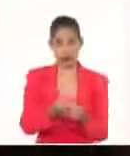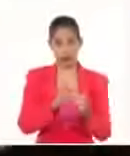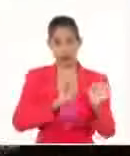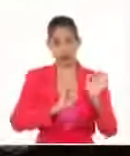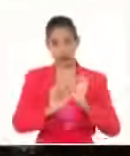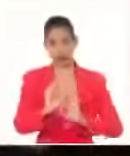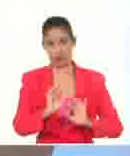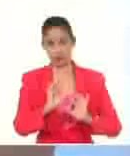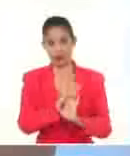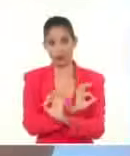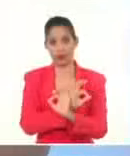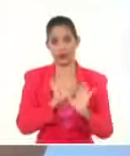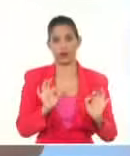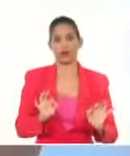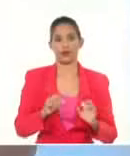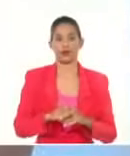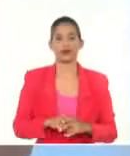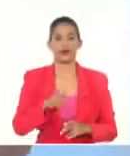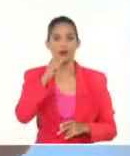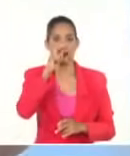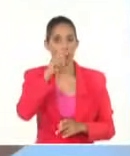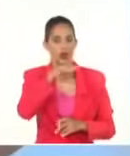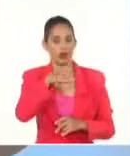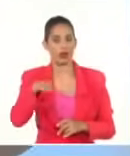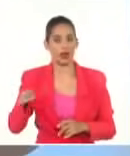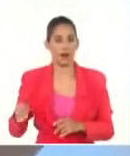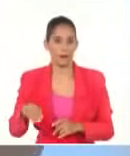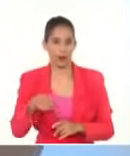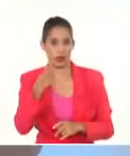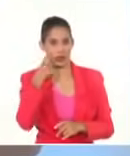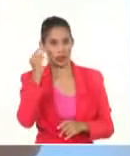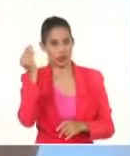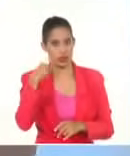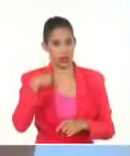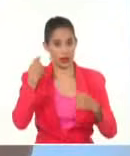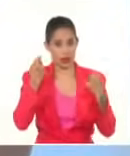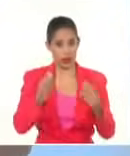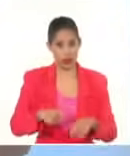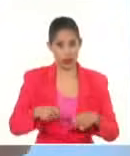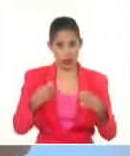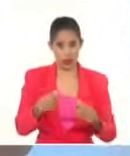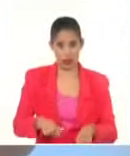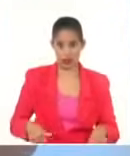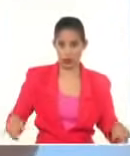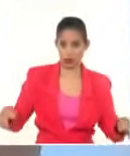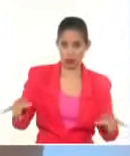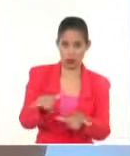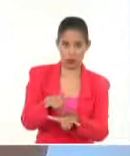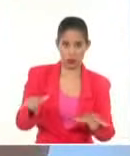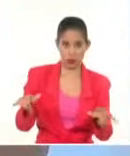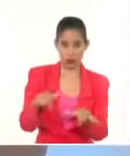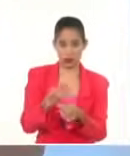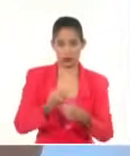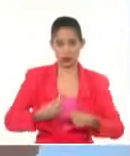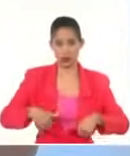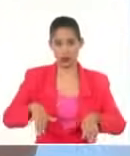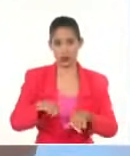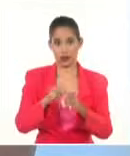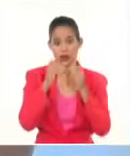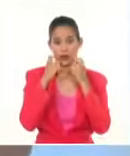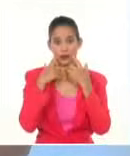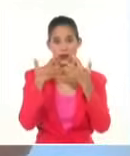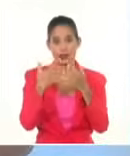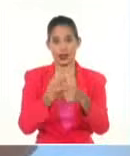La norma reconoce el derecho a la información, al trato justo, a la no discriminación y al trabajo cuando se tiene la